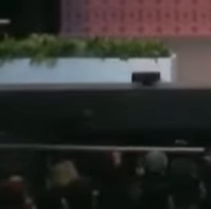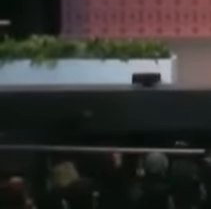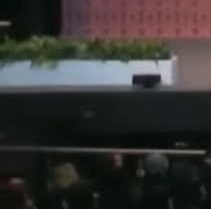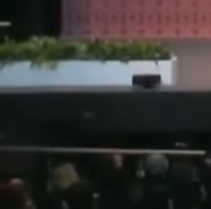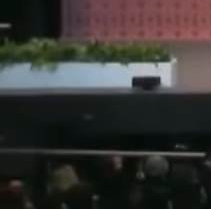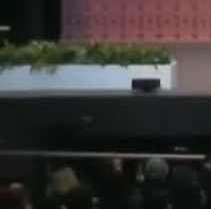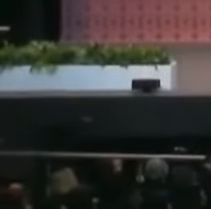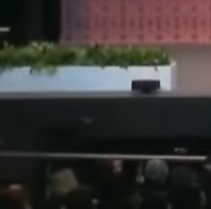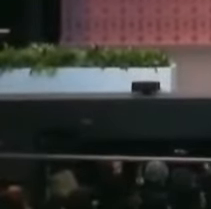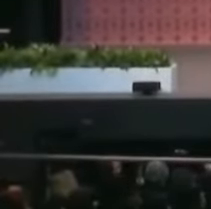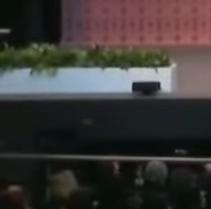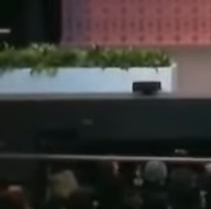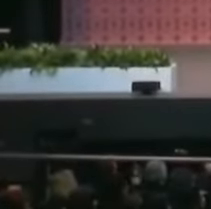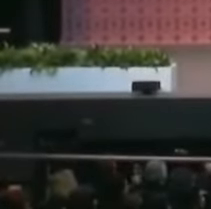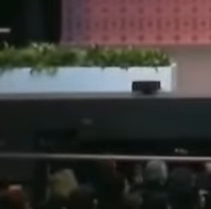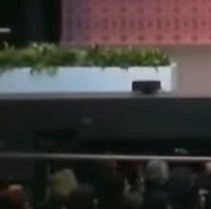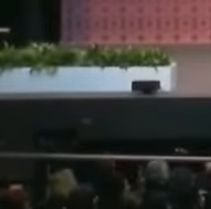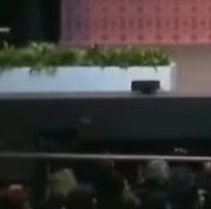Delfina Gómez Álvarez.